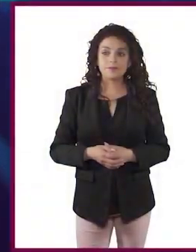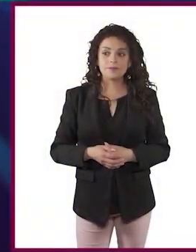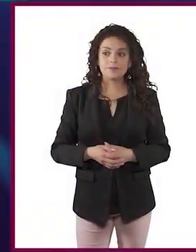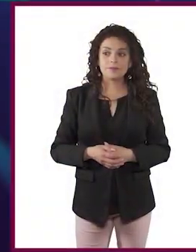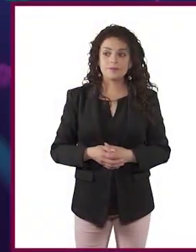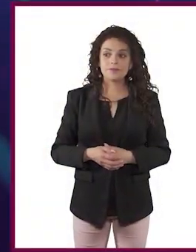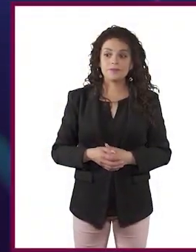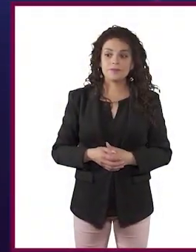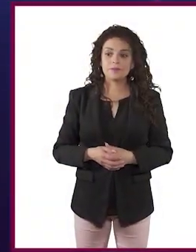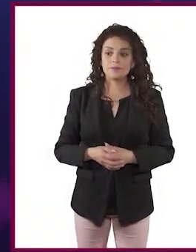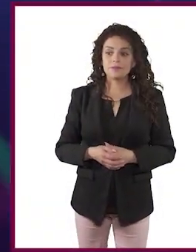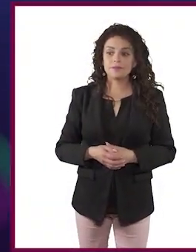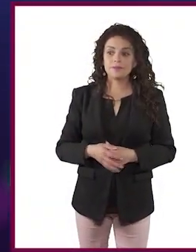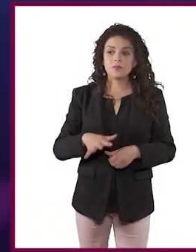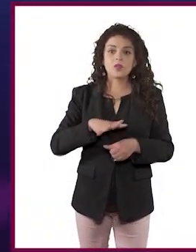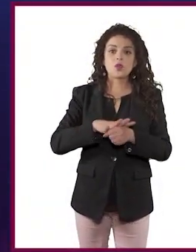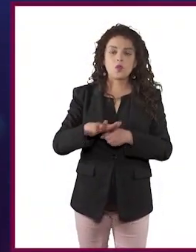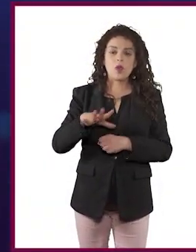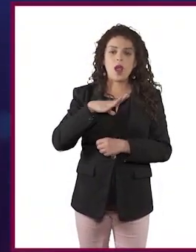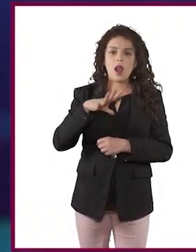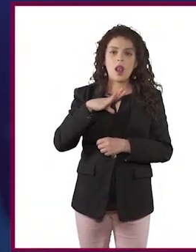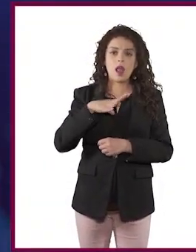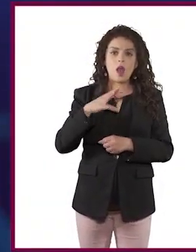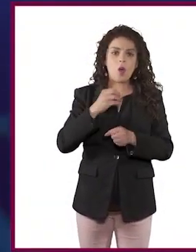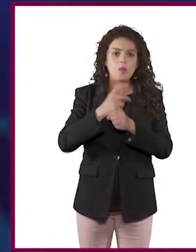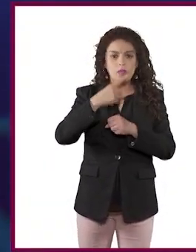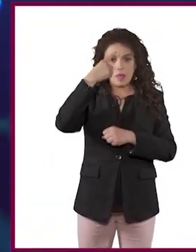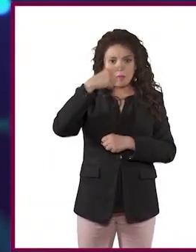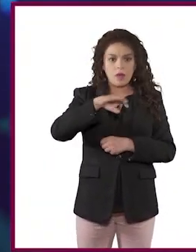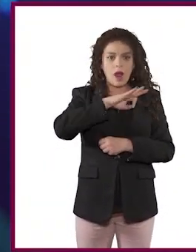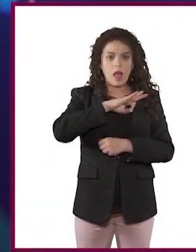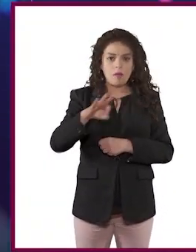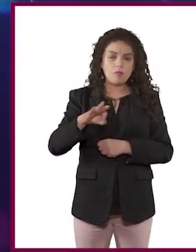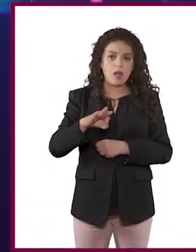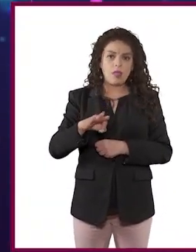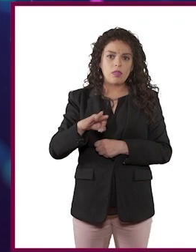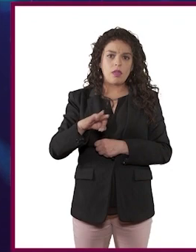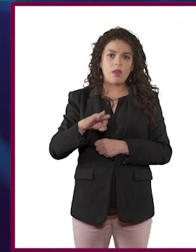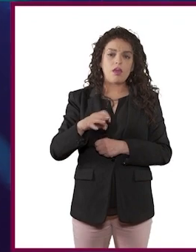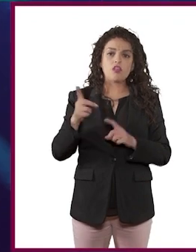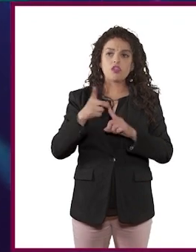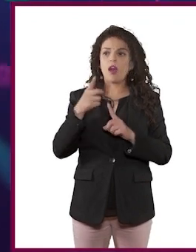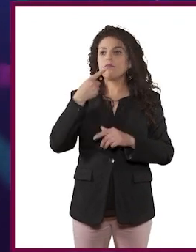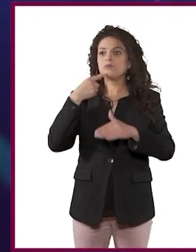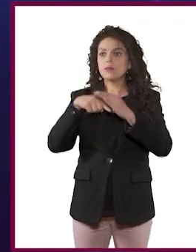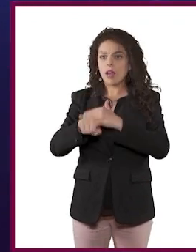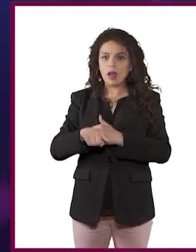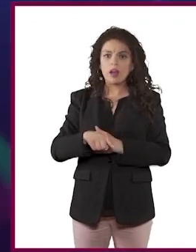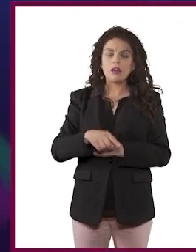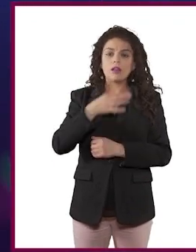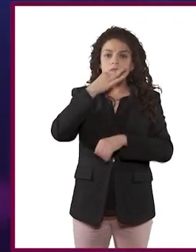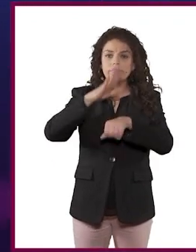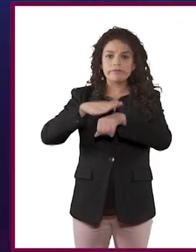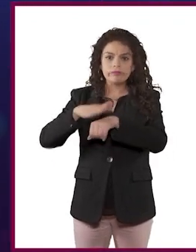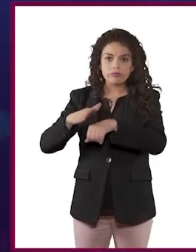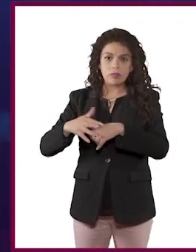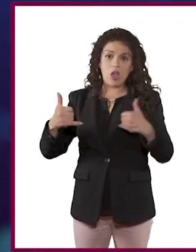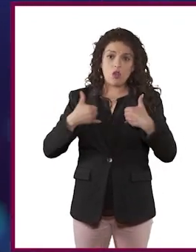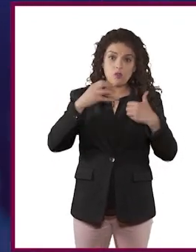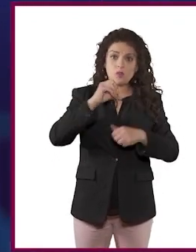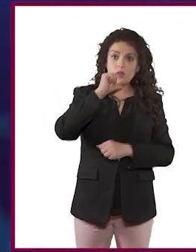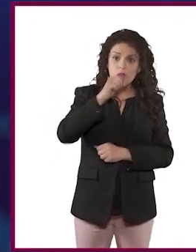¿Qué opciones tiene cualquier persona trabajadora, ya sea joven o no? Es acudir a